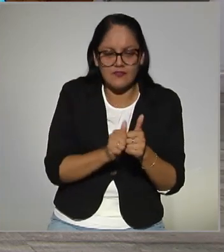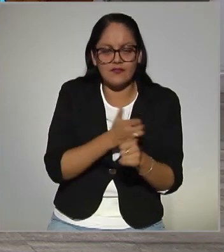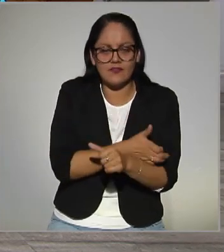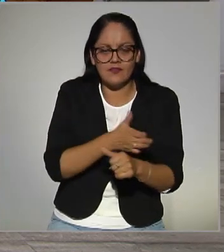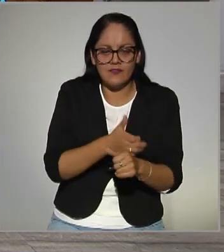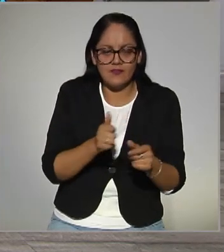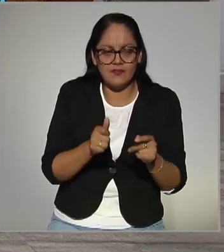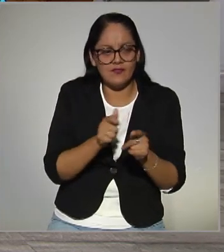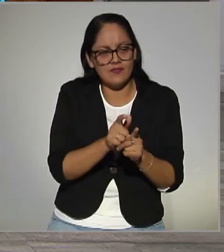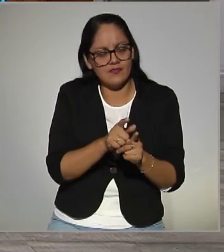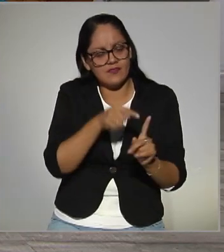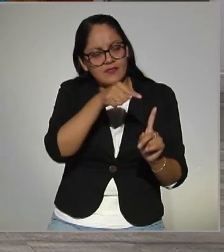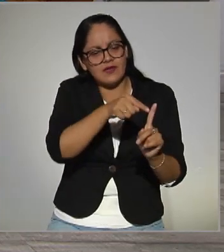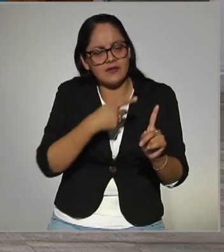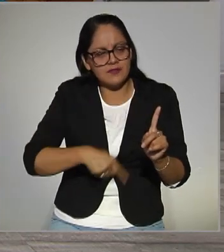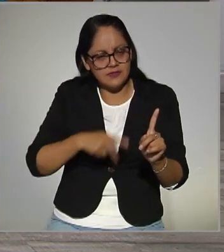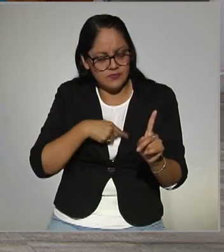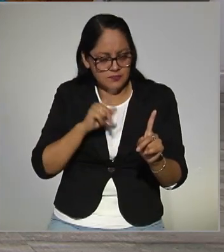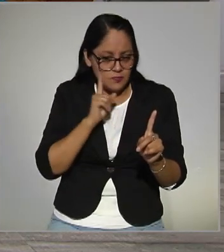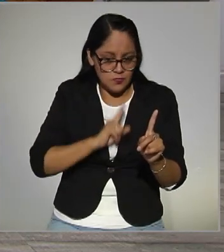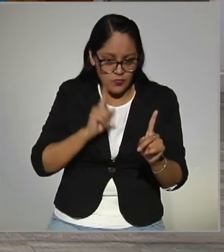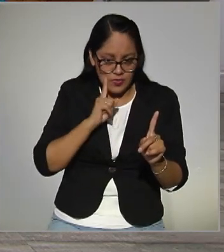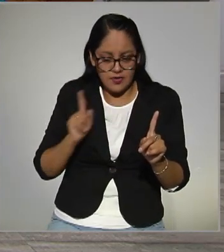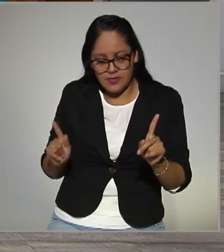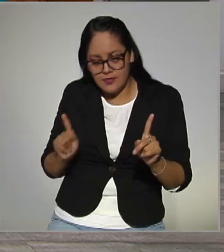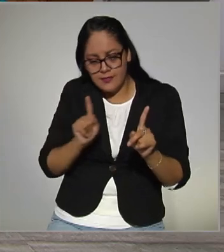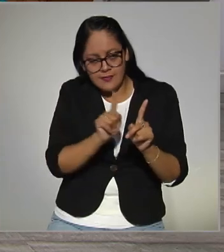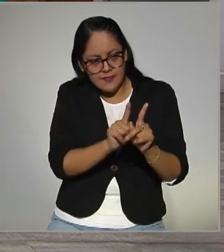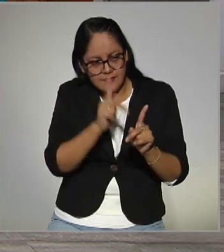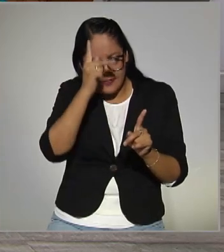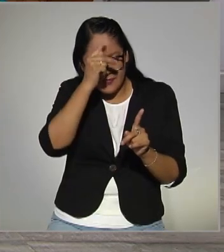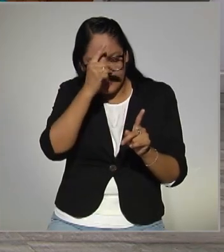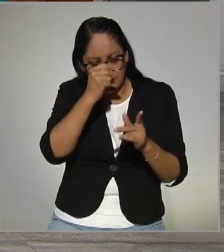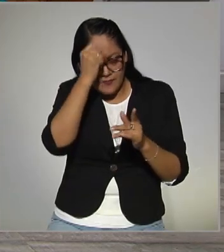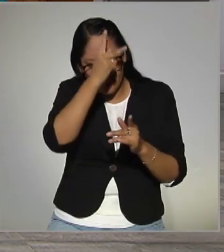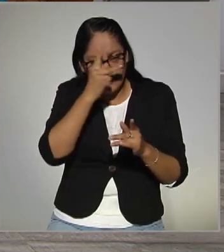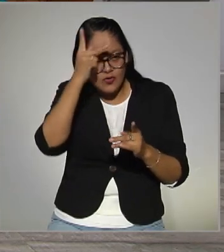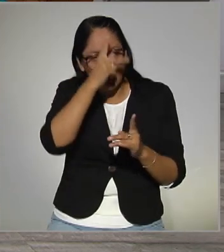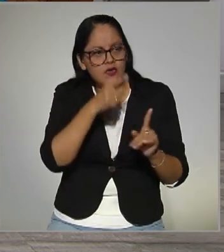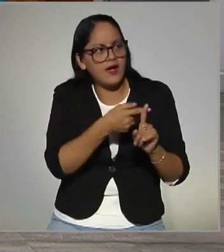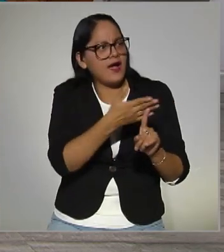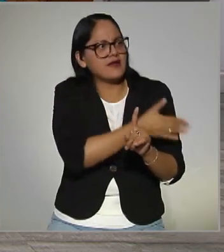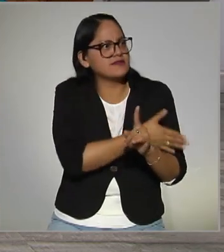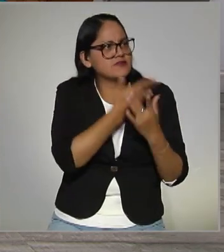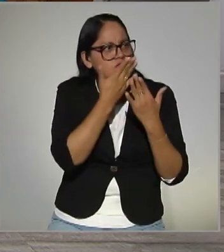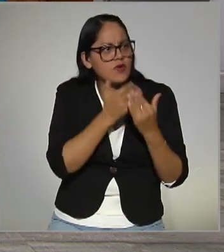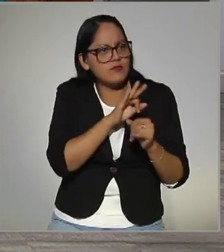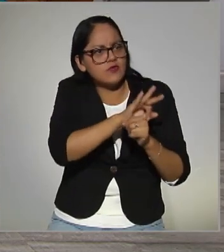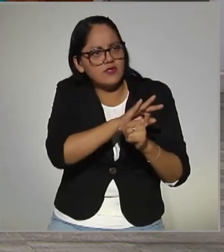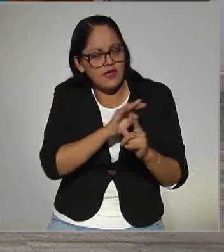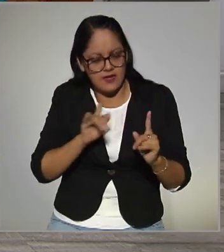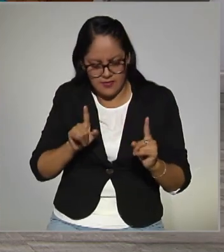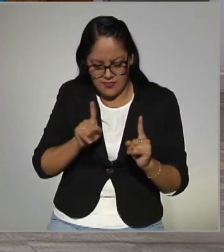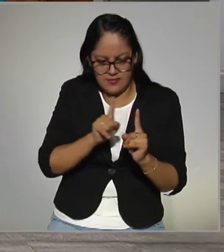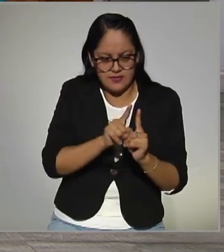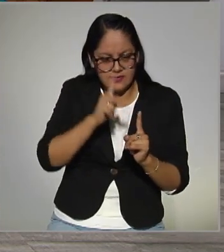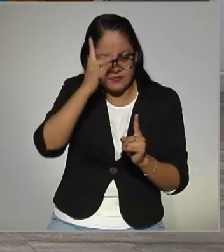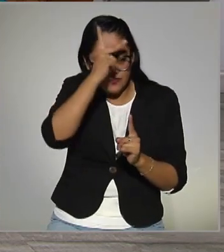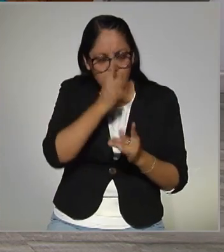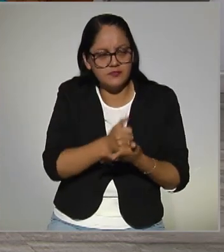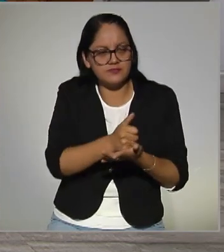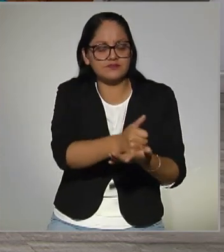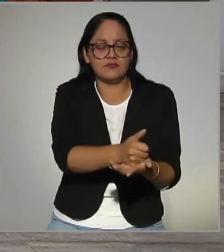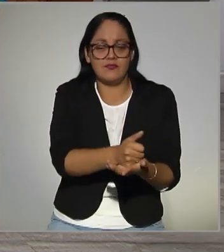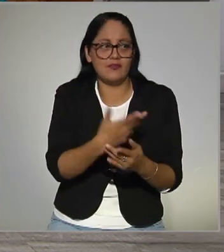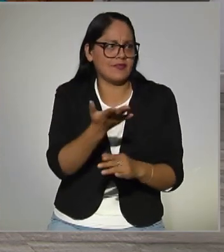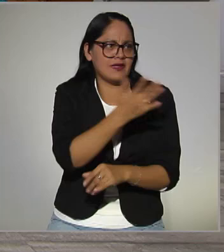la paciente, en este caso que es mujer, es lo que no tuviste. Ok, el pasado ya no lo podemos hacer, ¿no? Ya fue, no